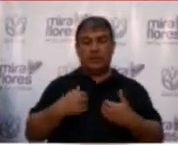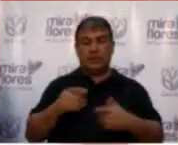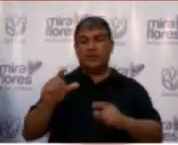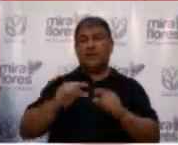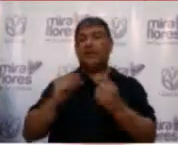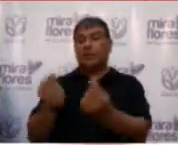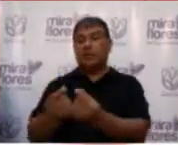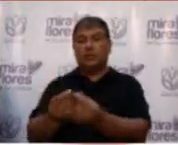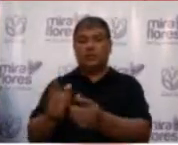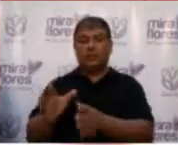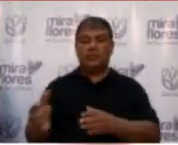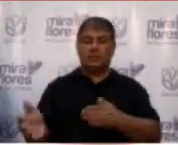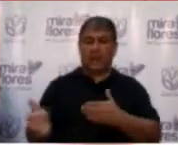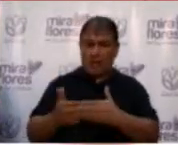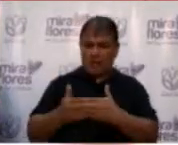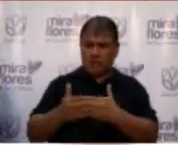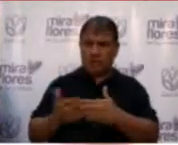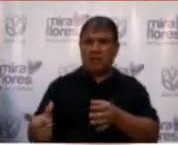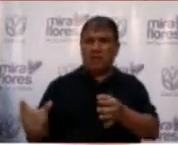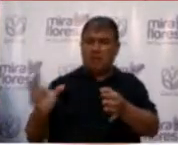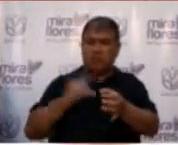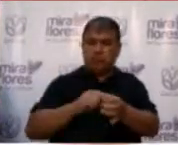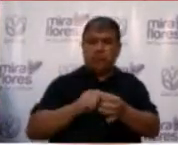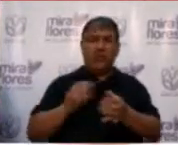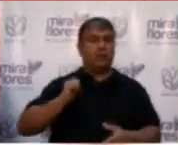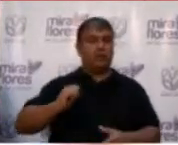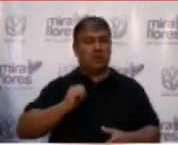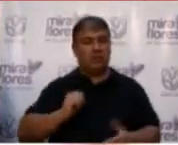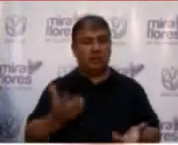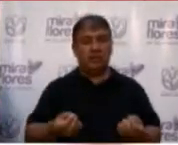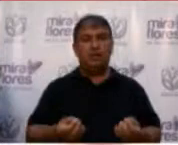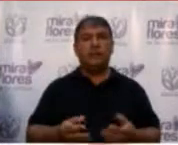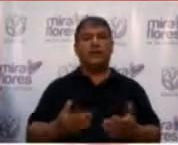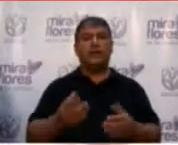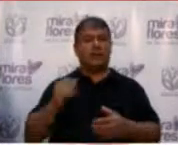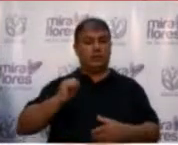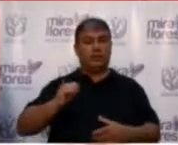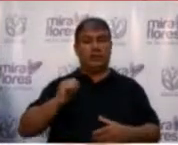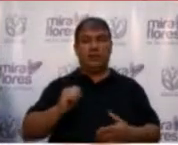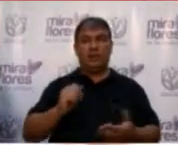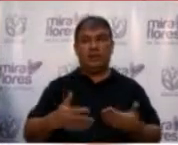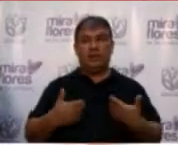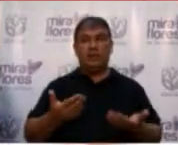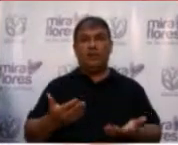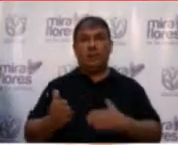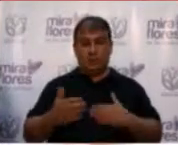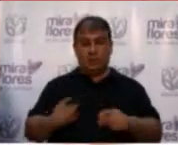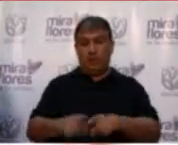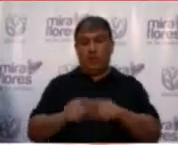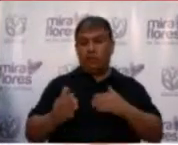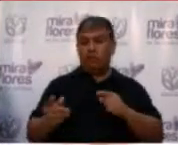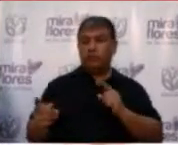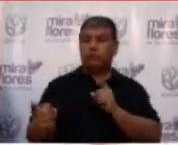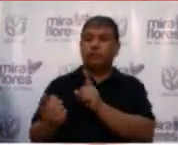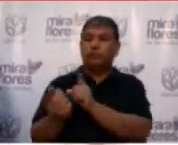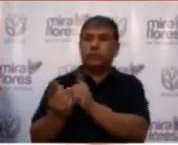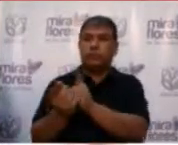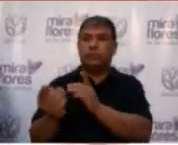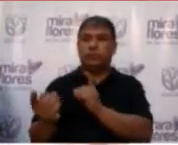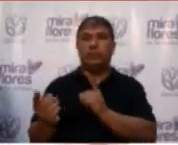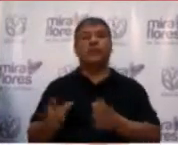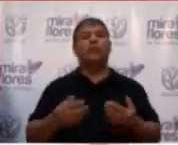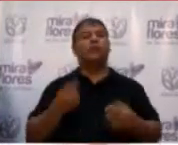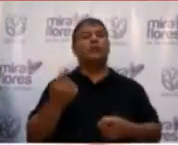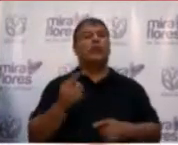esta población se acerque a la municipalidad y que la municipalidad nos podamos acercar también a ellos, pero